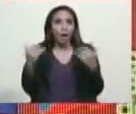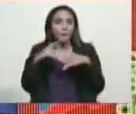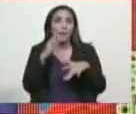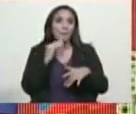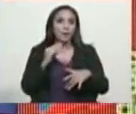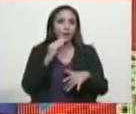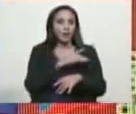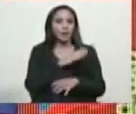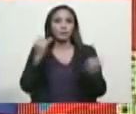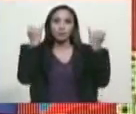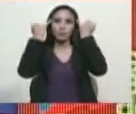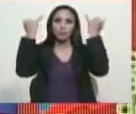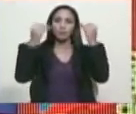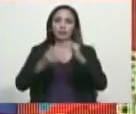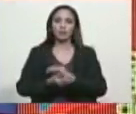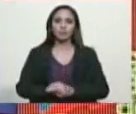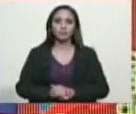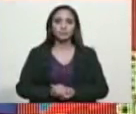experiencia indoamericana,